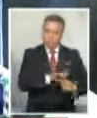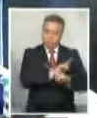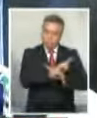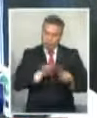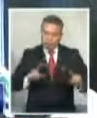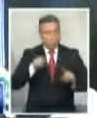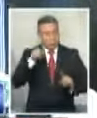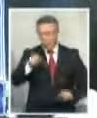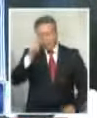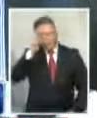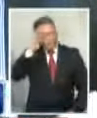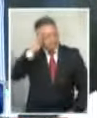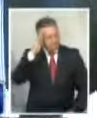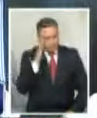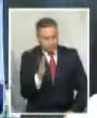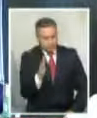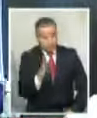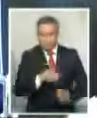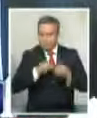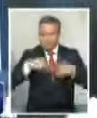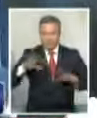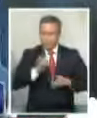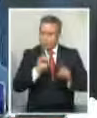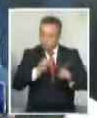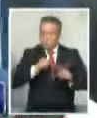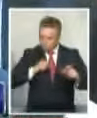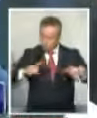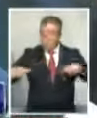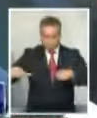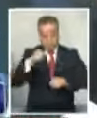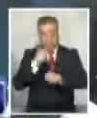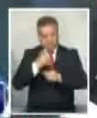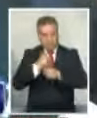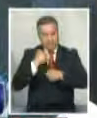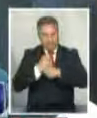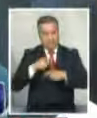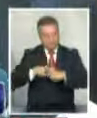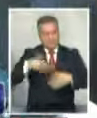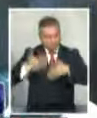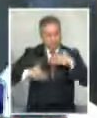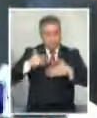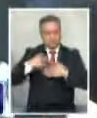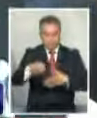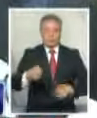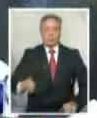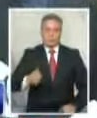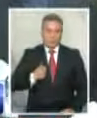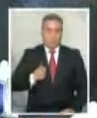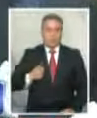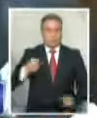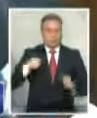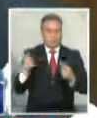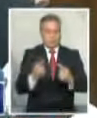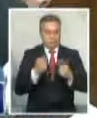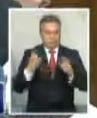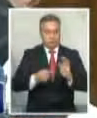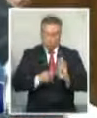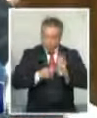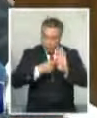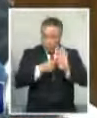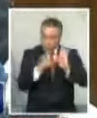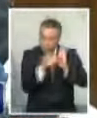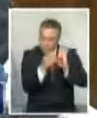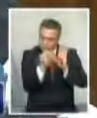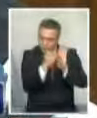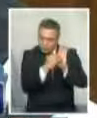perdemos y obviamente desde nuestros distintos espacios vamos a estar trabajando por abogar que eso se cumpla. Nosotros hemos presentado una serie de indicaciones que vamos